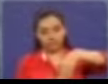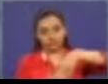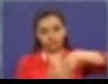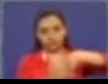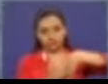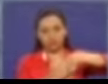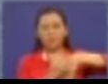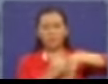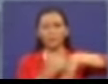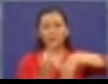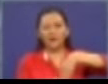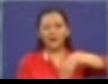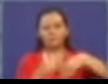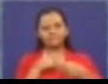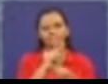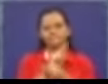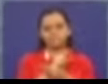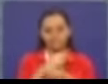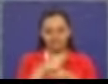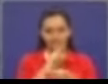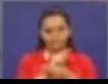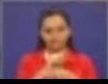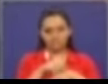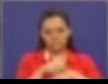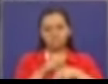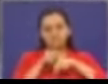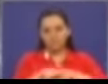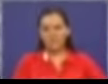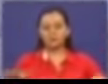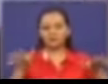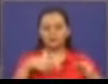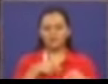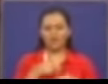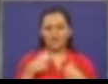el amor. Ecuador es el país del amor, compañeros.